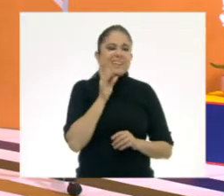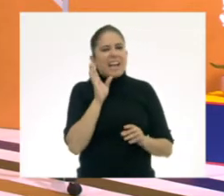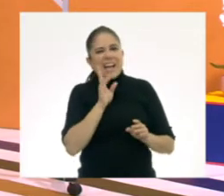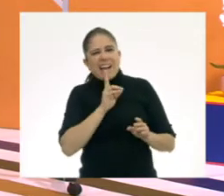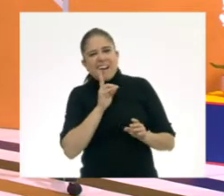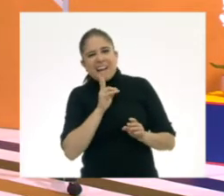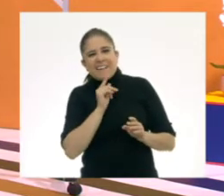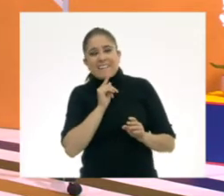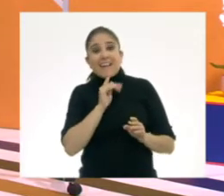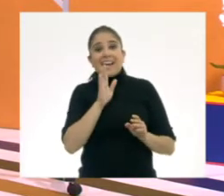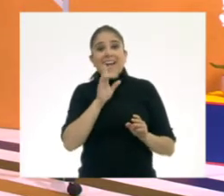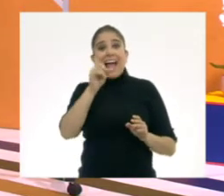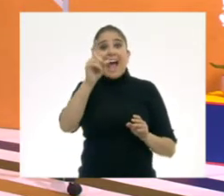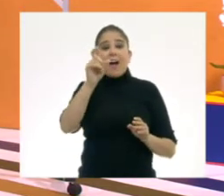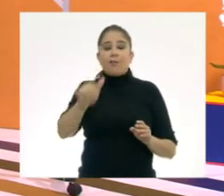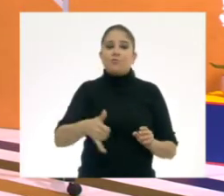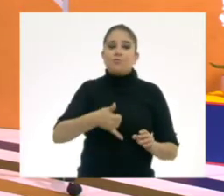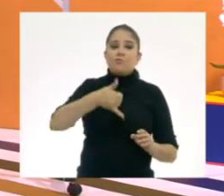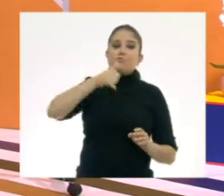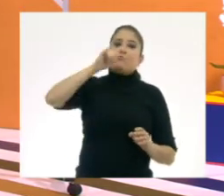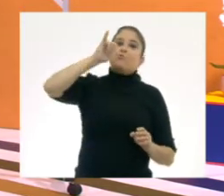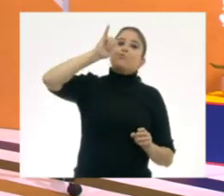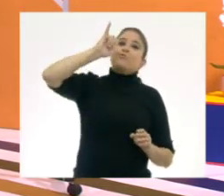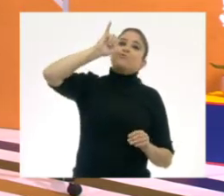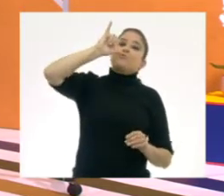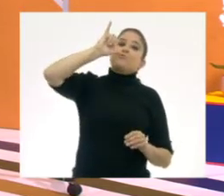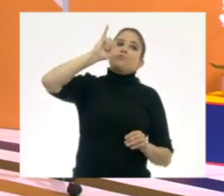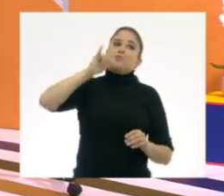Vamos a tomar agua.